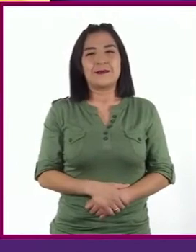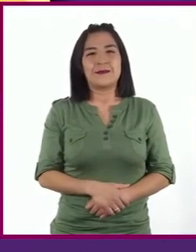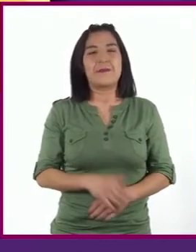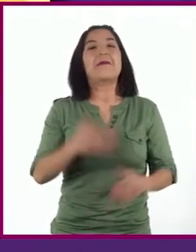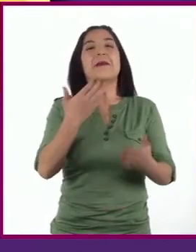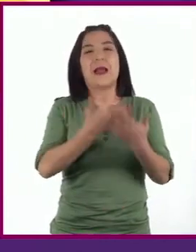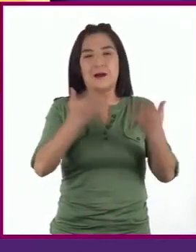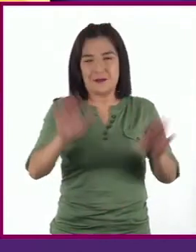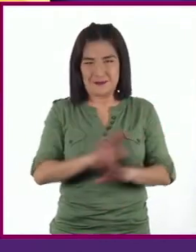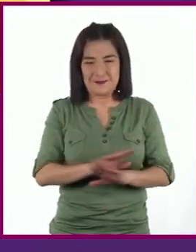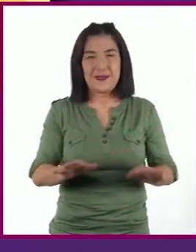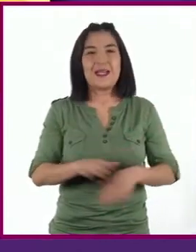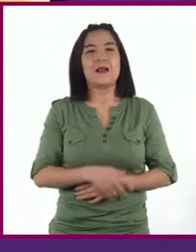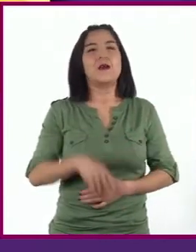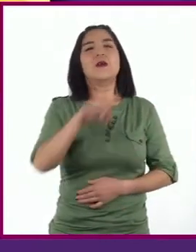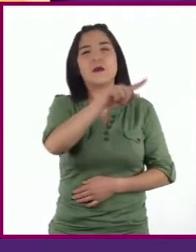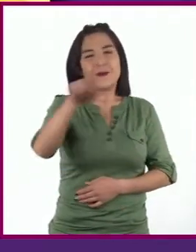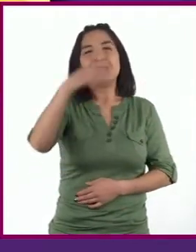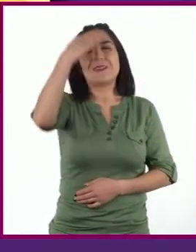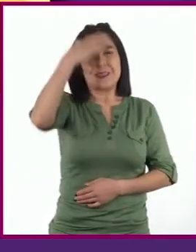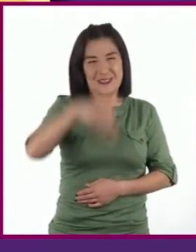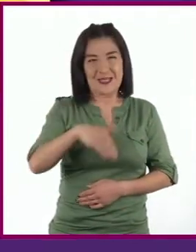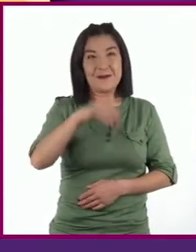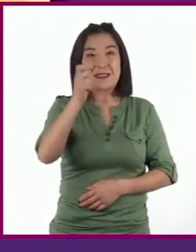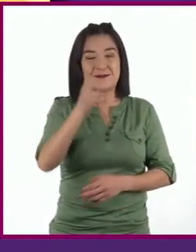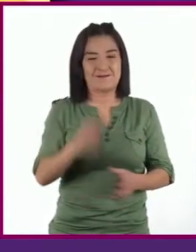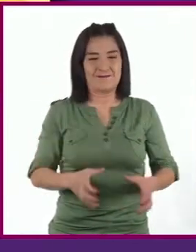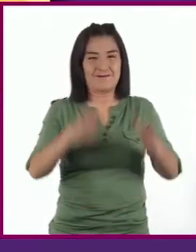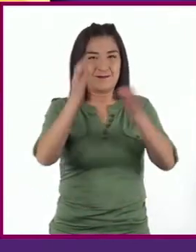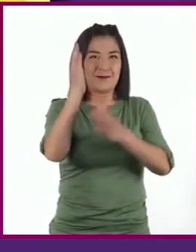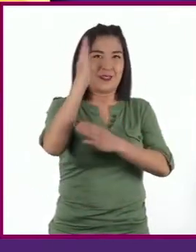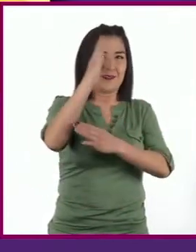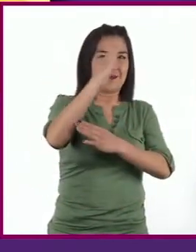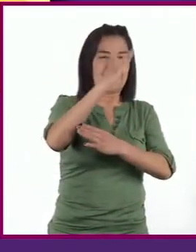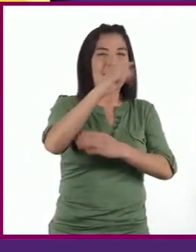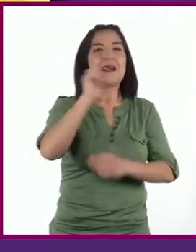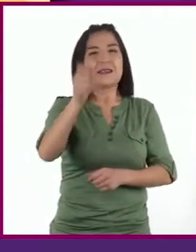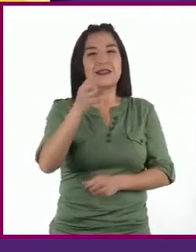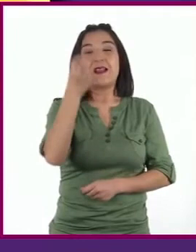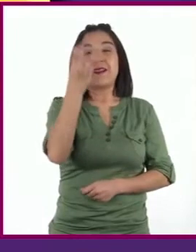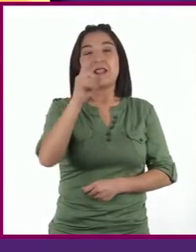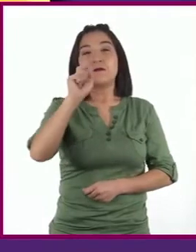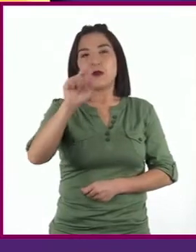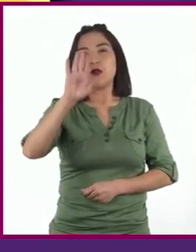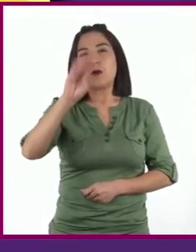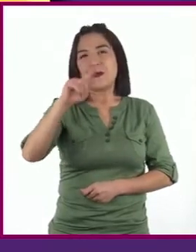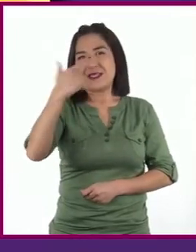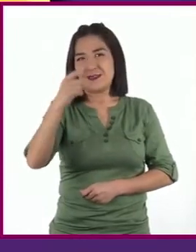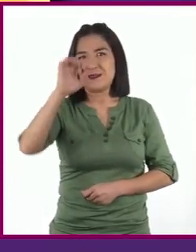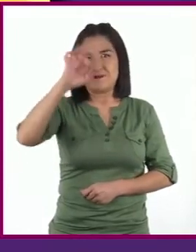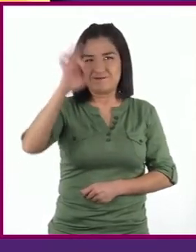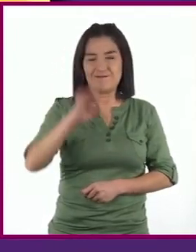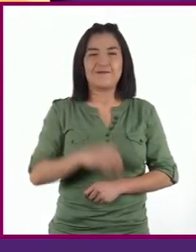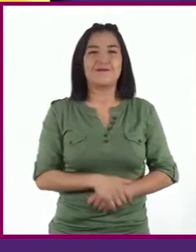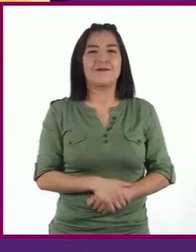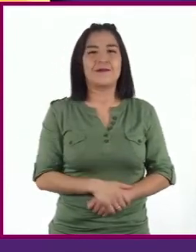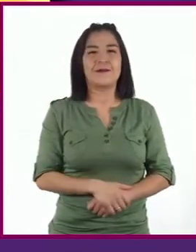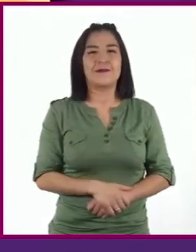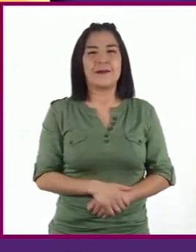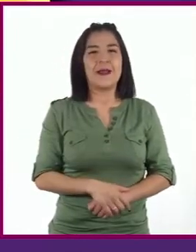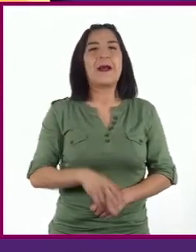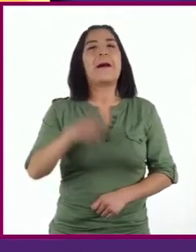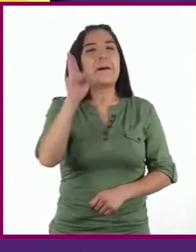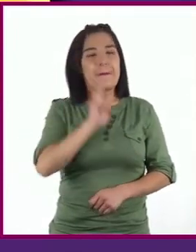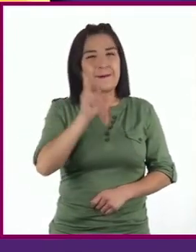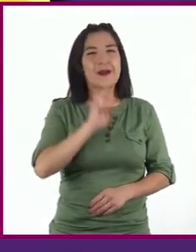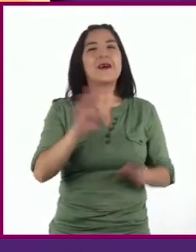Ahora bien, sabemos que la Torre de Pisa tiene una inclinación de 3.97 grados. Vamos